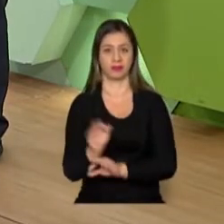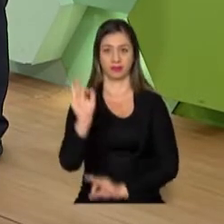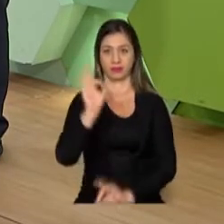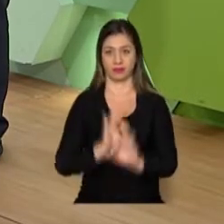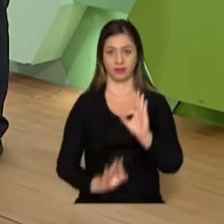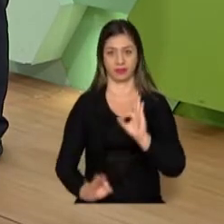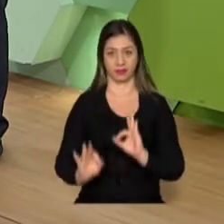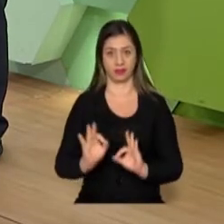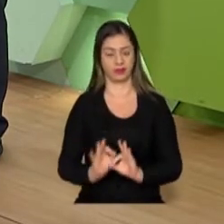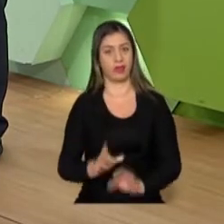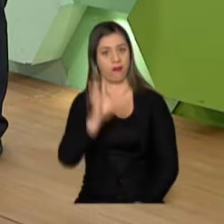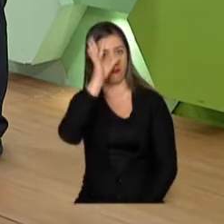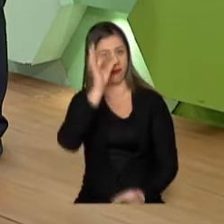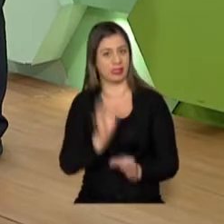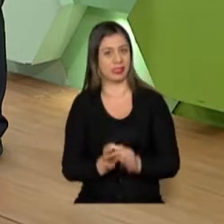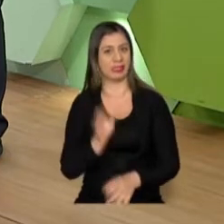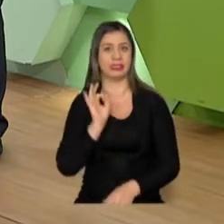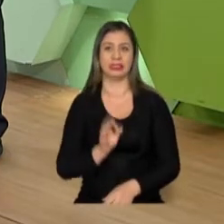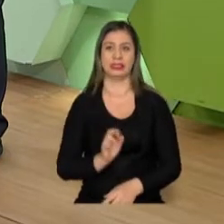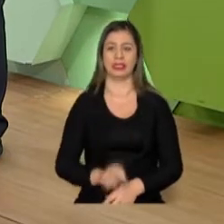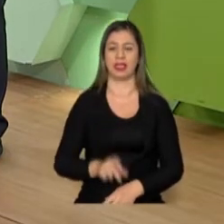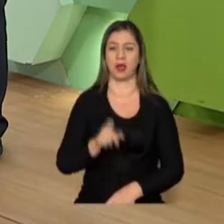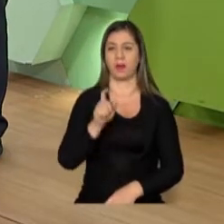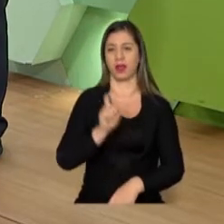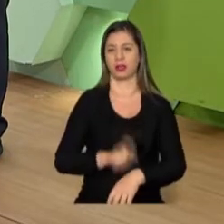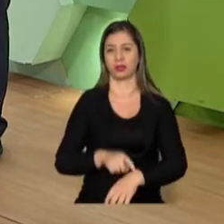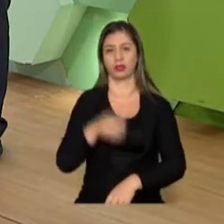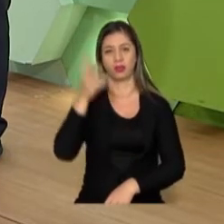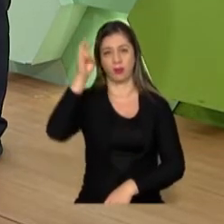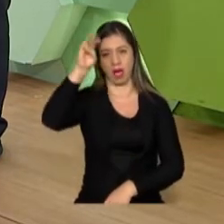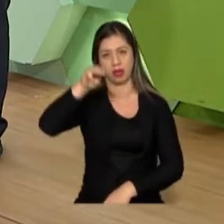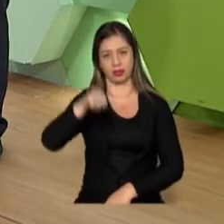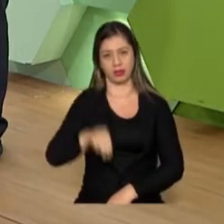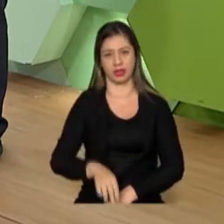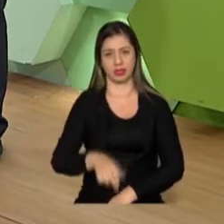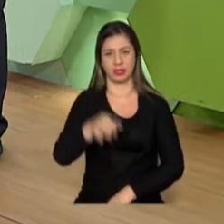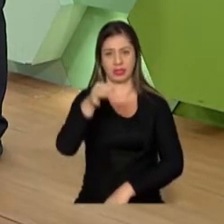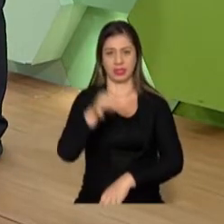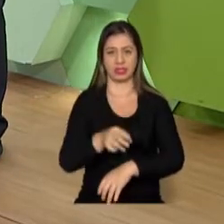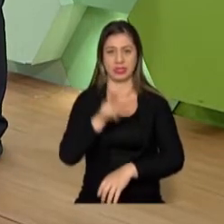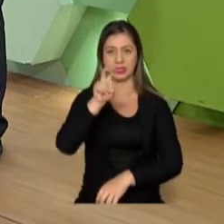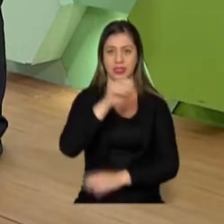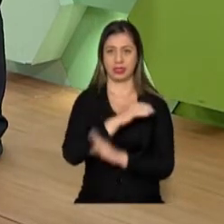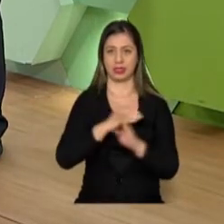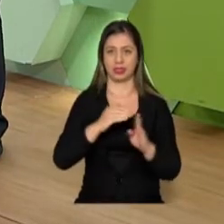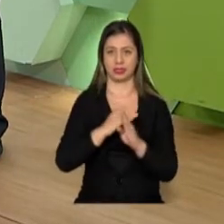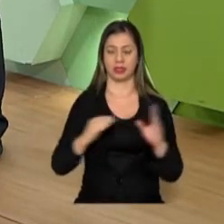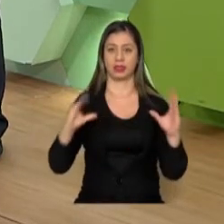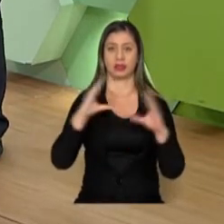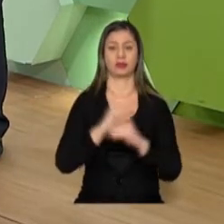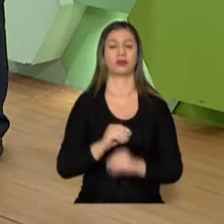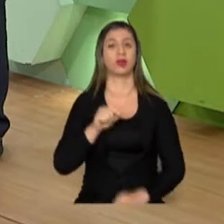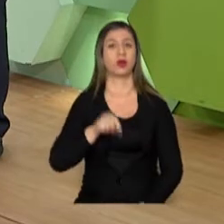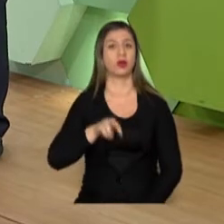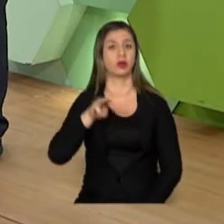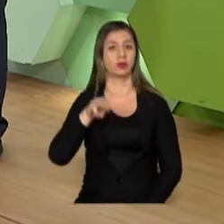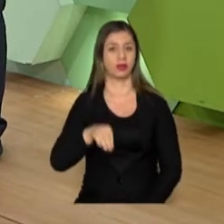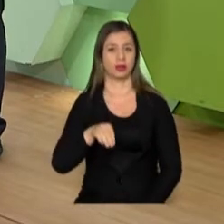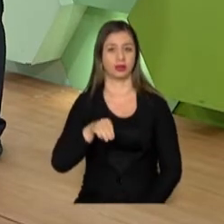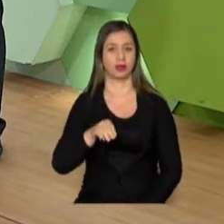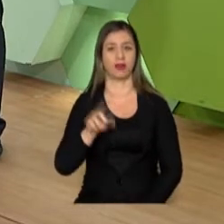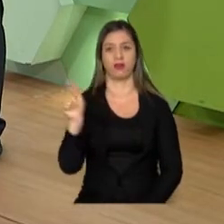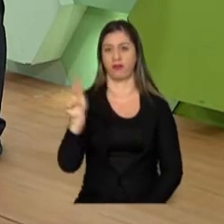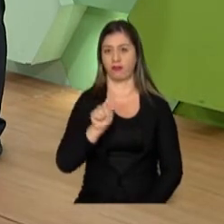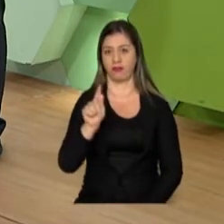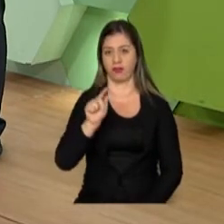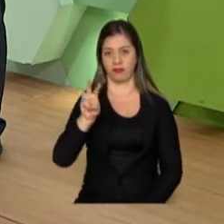regional, que son muy fieles y siempre se conectan todos los martes en punto de las 7:30. Hoy martes,